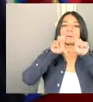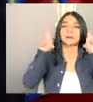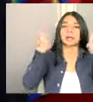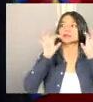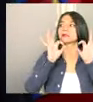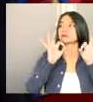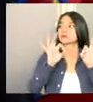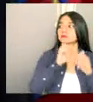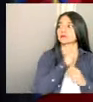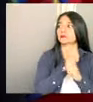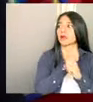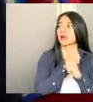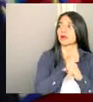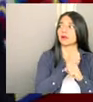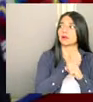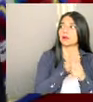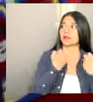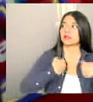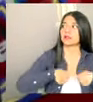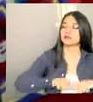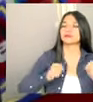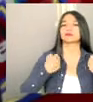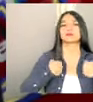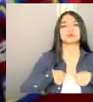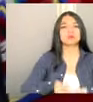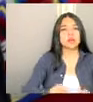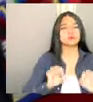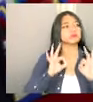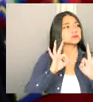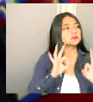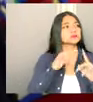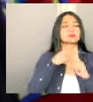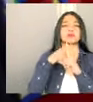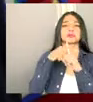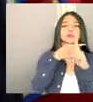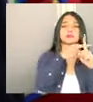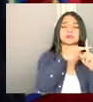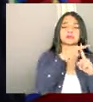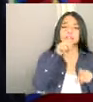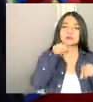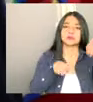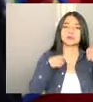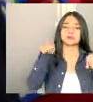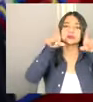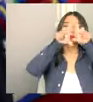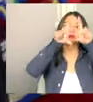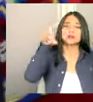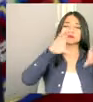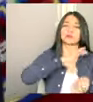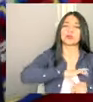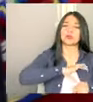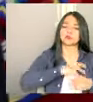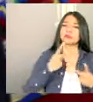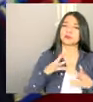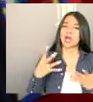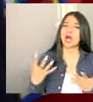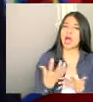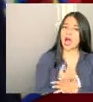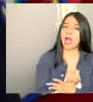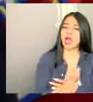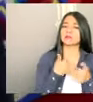gran esfuerzo en tener situaciones positivas. Ya hay varias empresas que están reportando ganancias, ya no